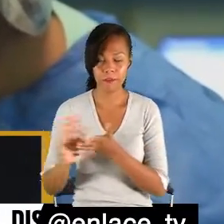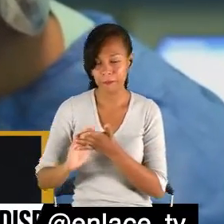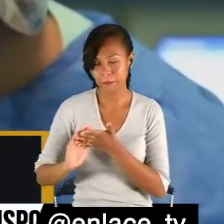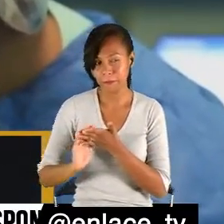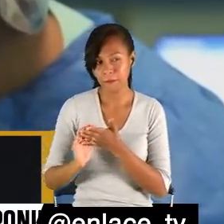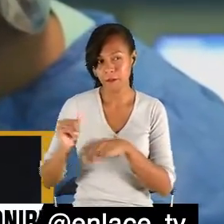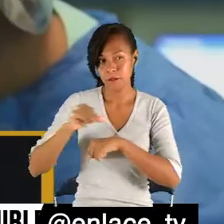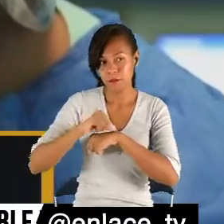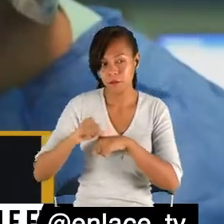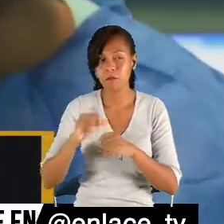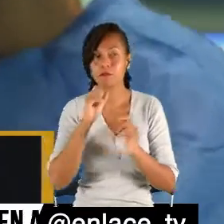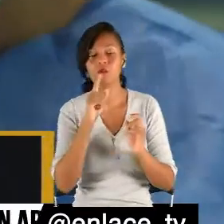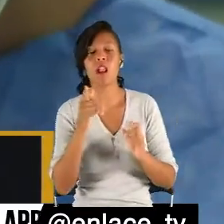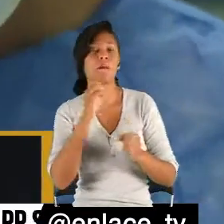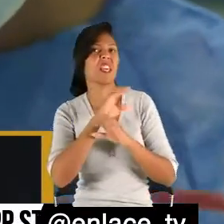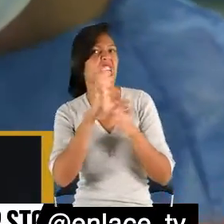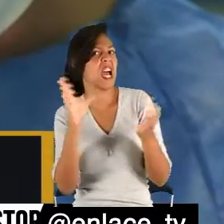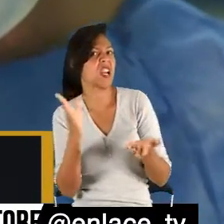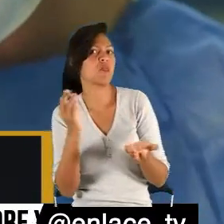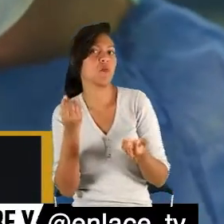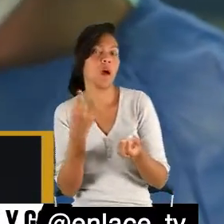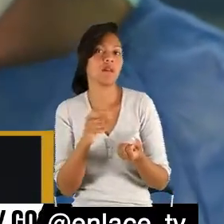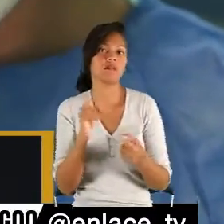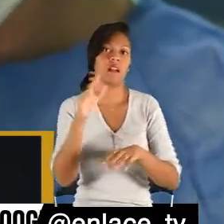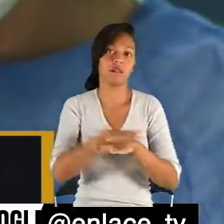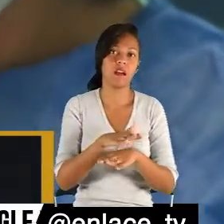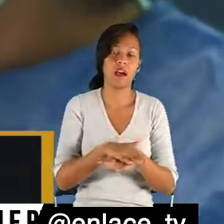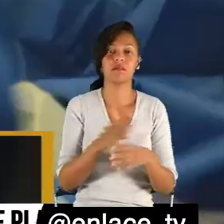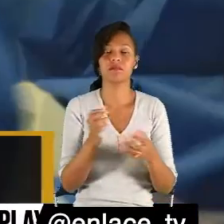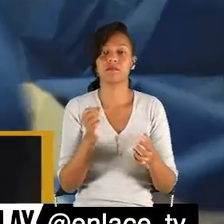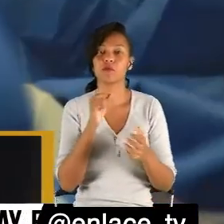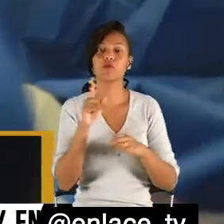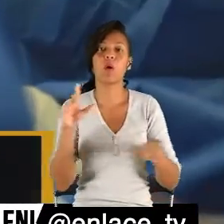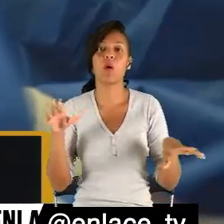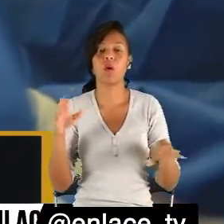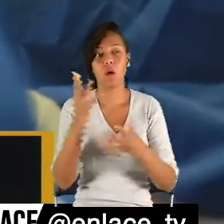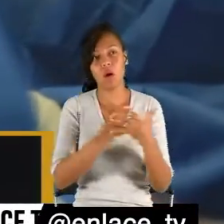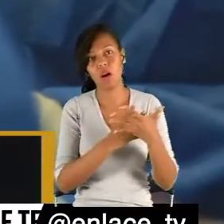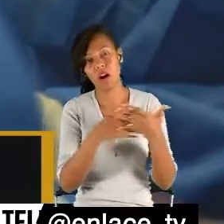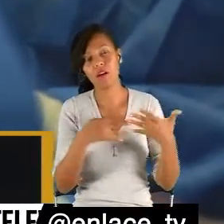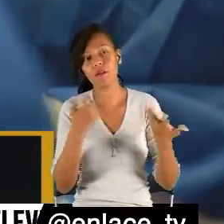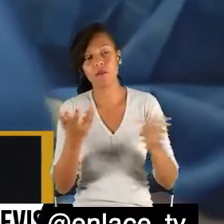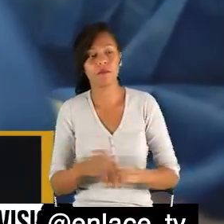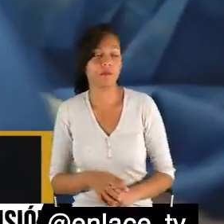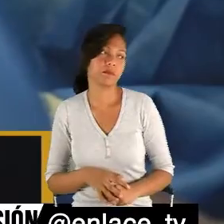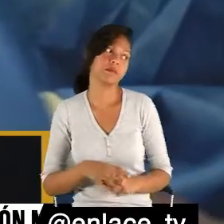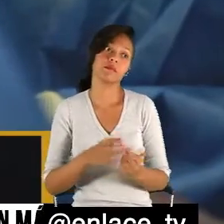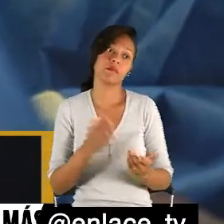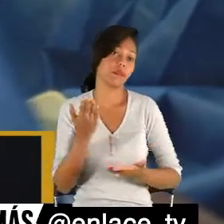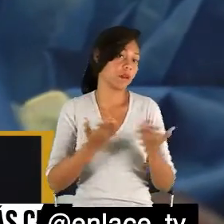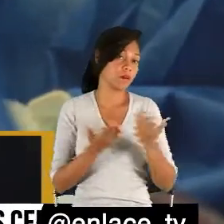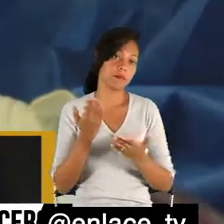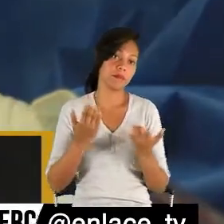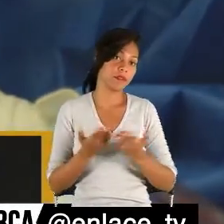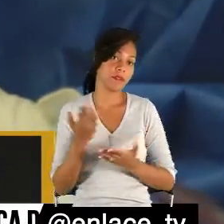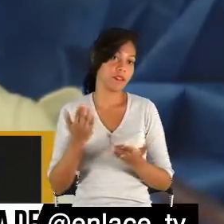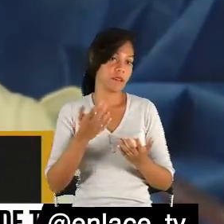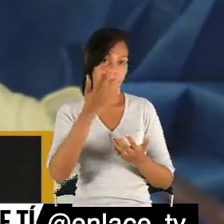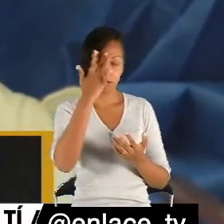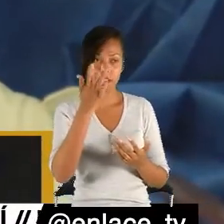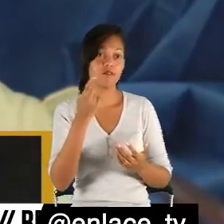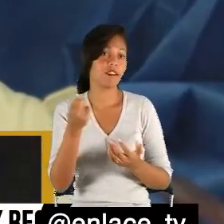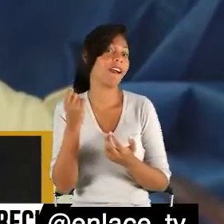atender en la mañana en la tarde cuál es el cronograma de actividades de proyecto bueno el cronograma varía mucho porque depende de la complejidad de cada